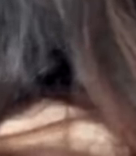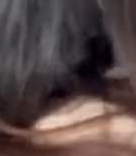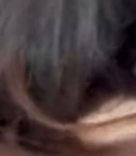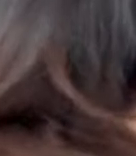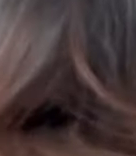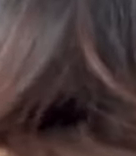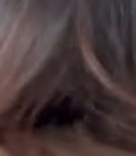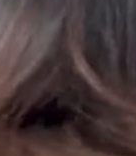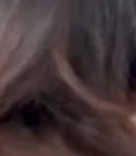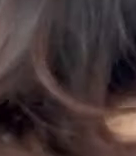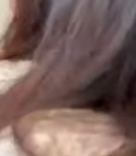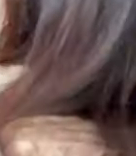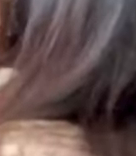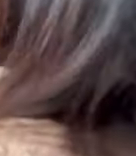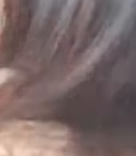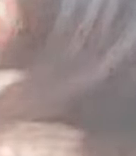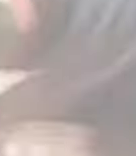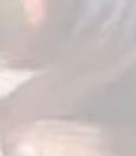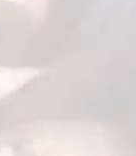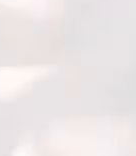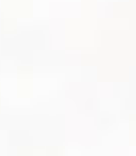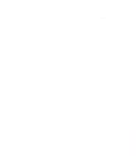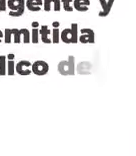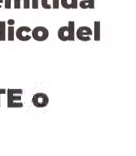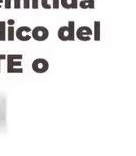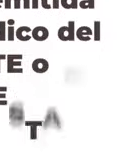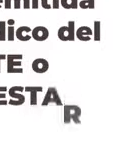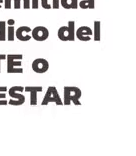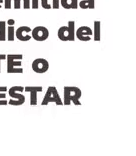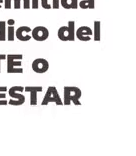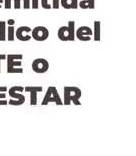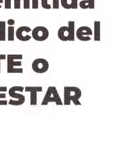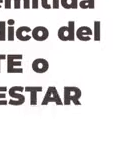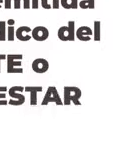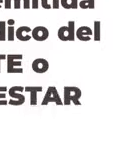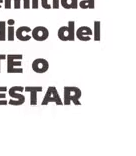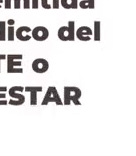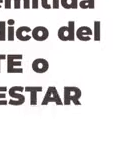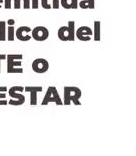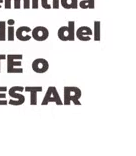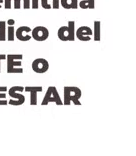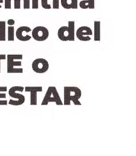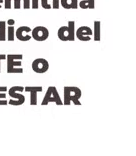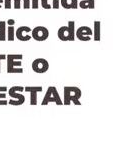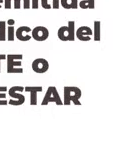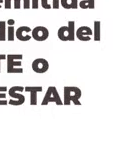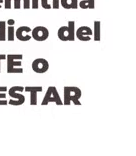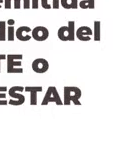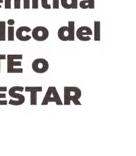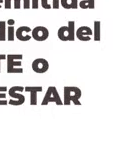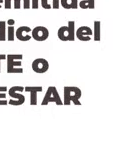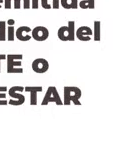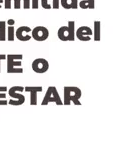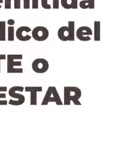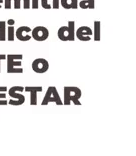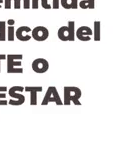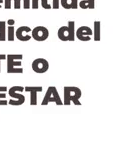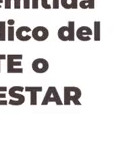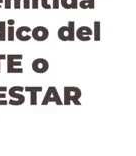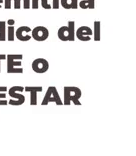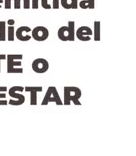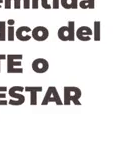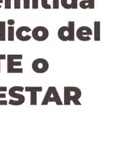o correo electrónico. Una vez obtenidos los datos y si se verifica que la receta es vigente y haya sido emitida por un médico